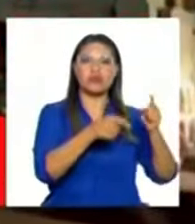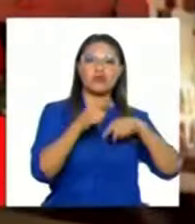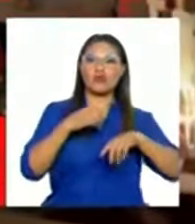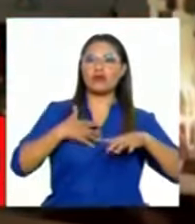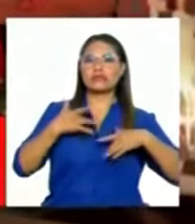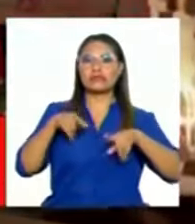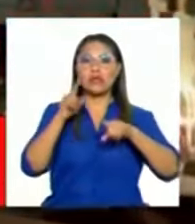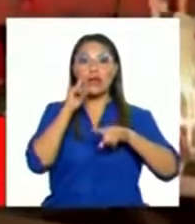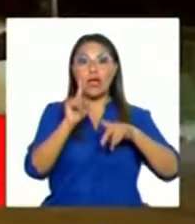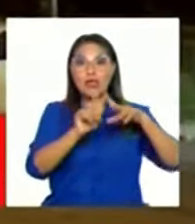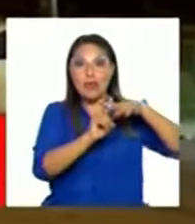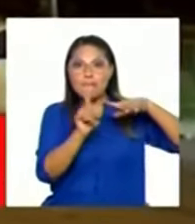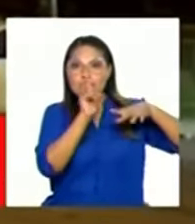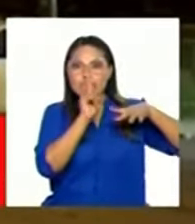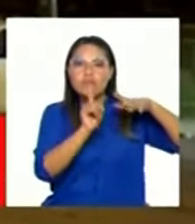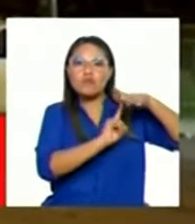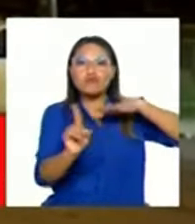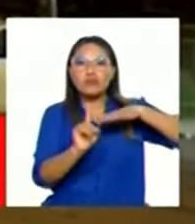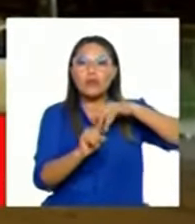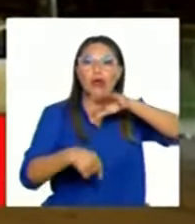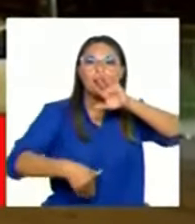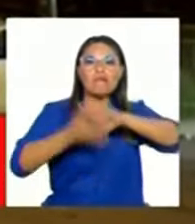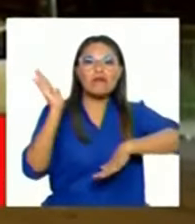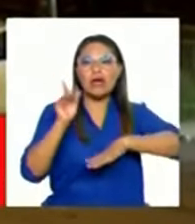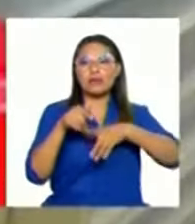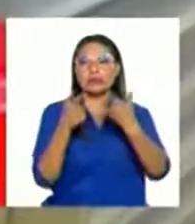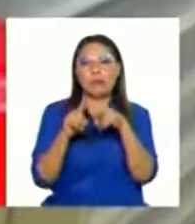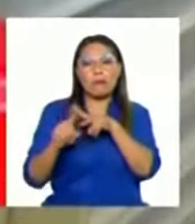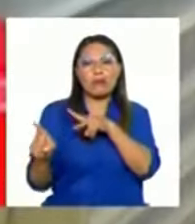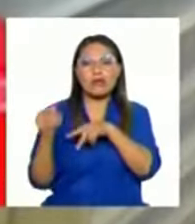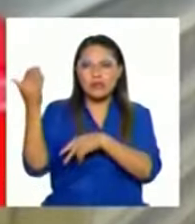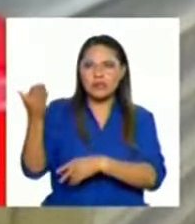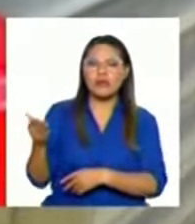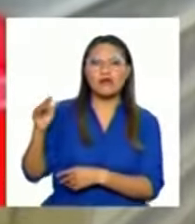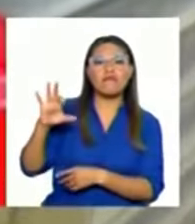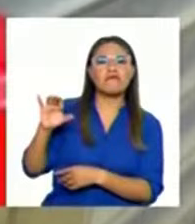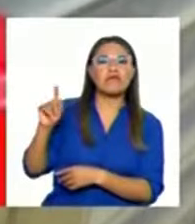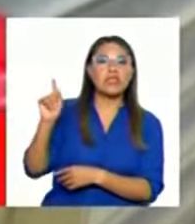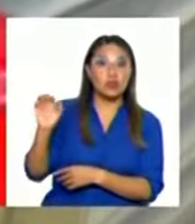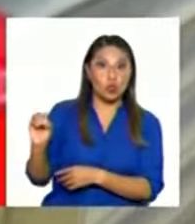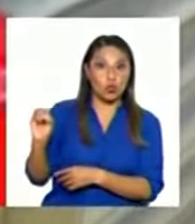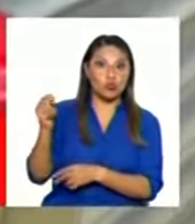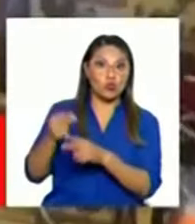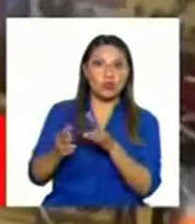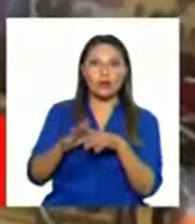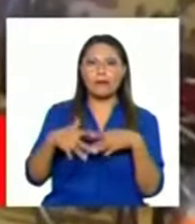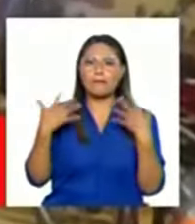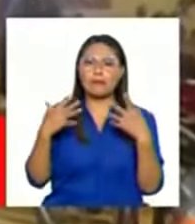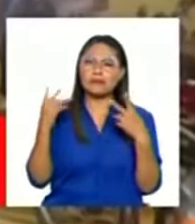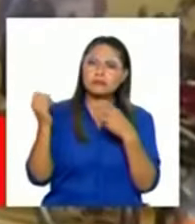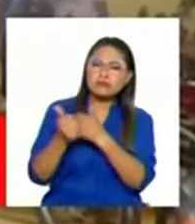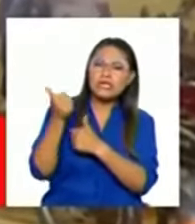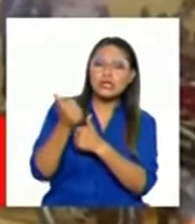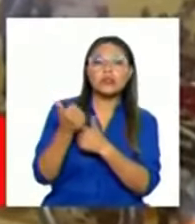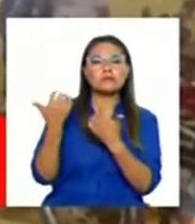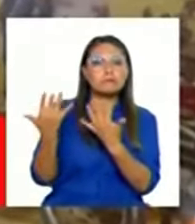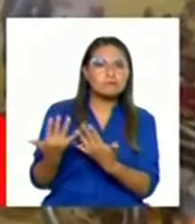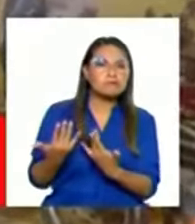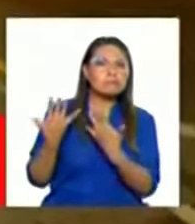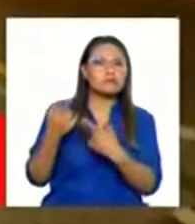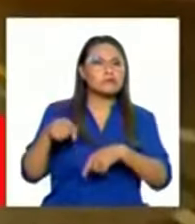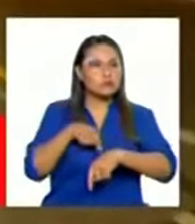Macías, el cabecilla de una de las bandas criminales más temibles de Ecuador. Tras varias horas